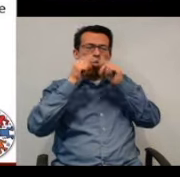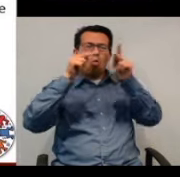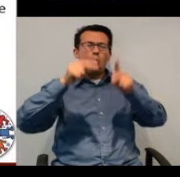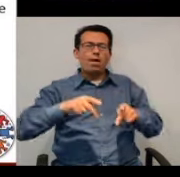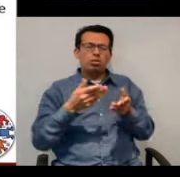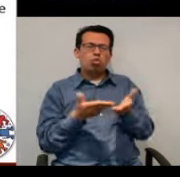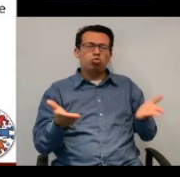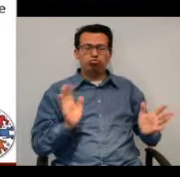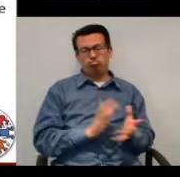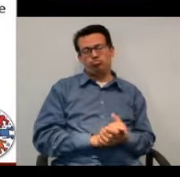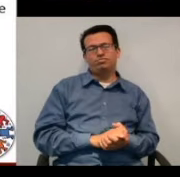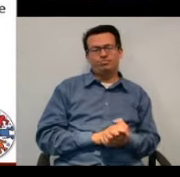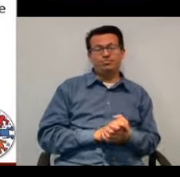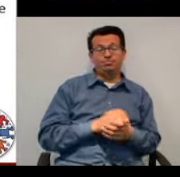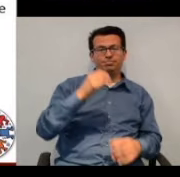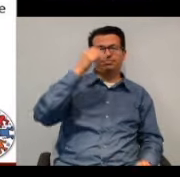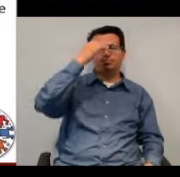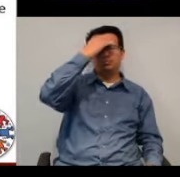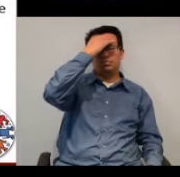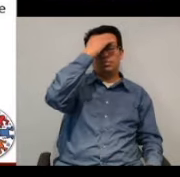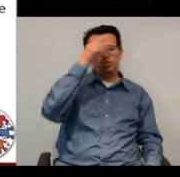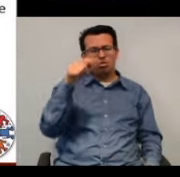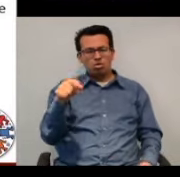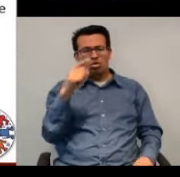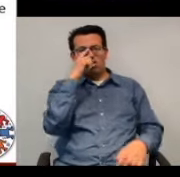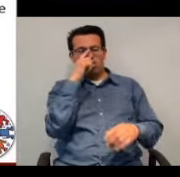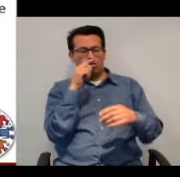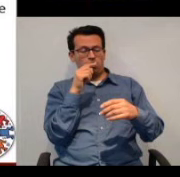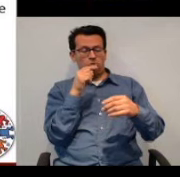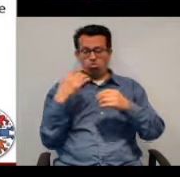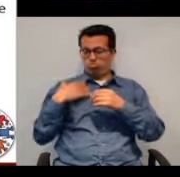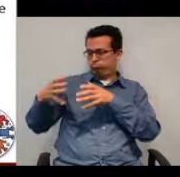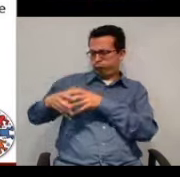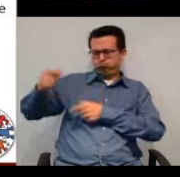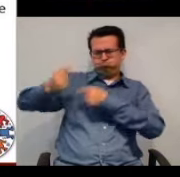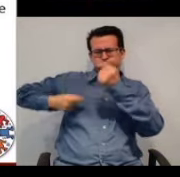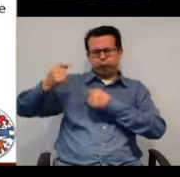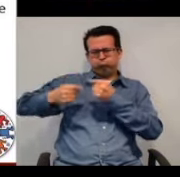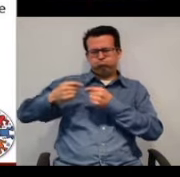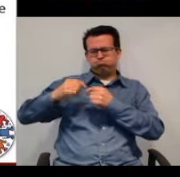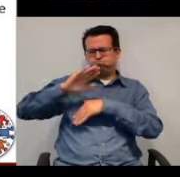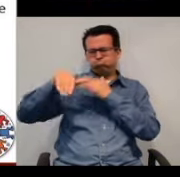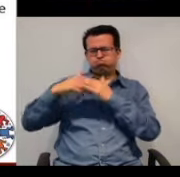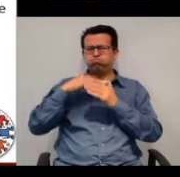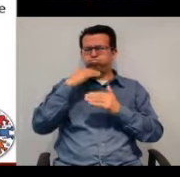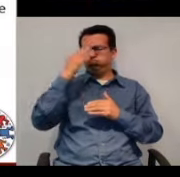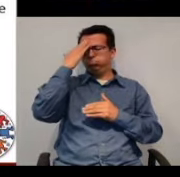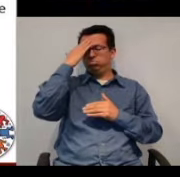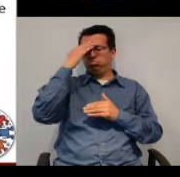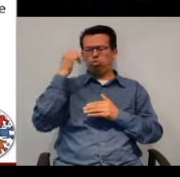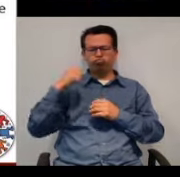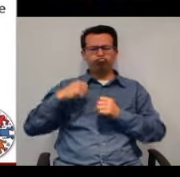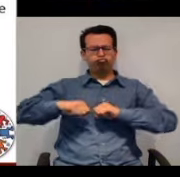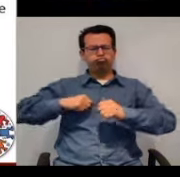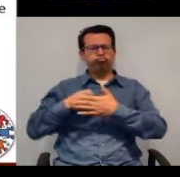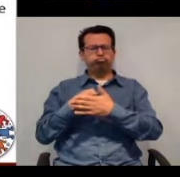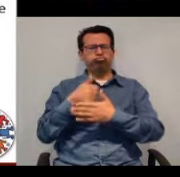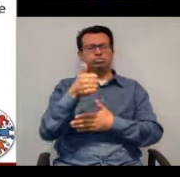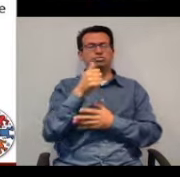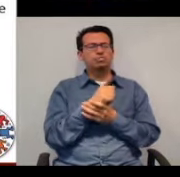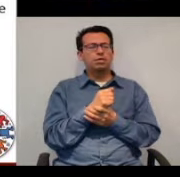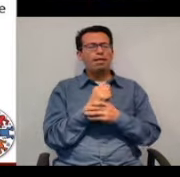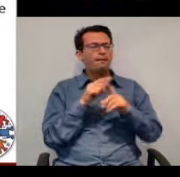educación inclusiva, en que debe existir una estructura administrativa y financiera que lo promueva si no se